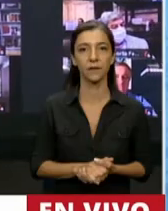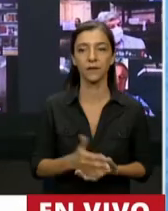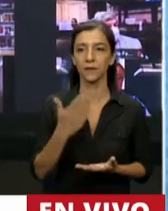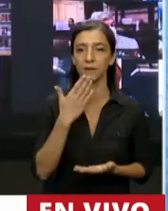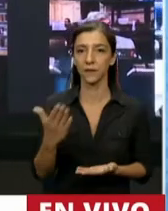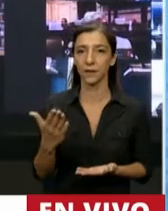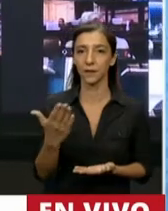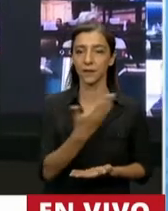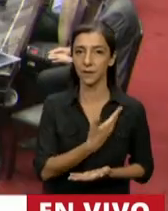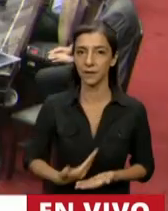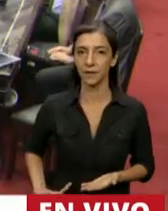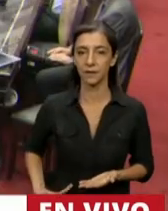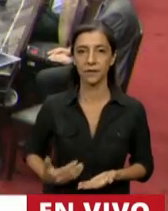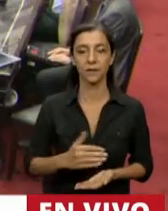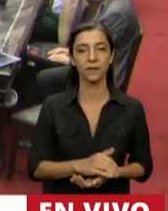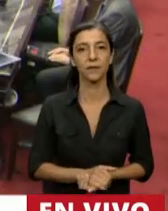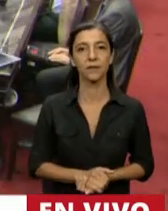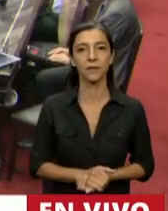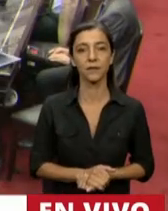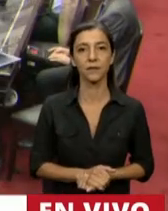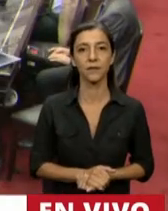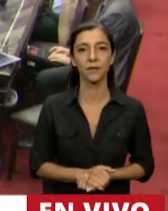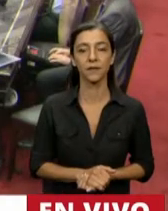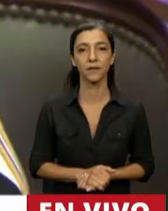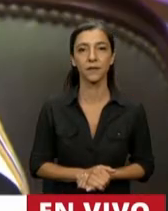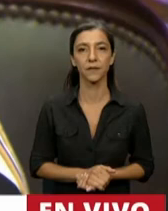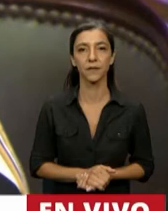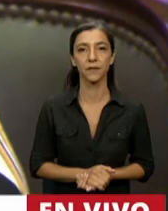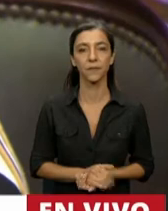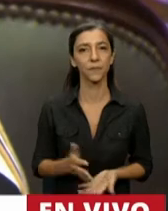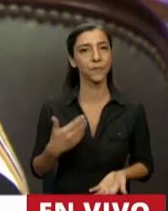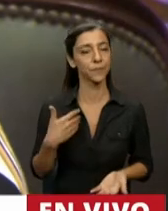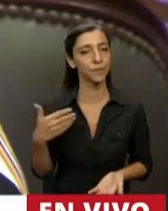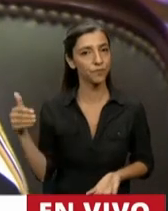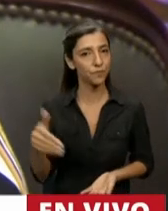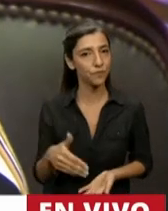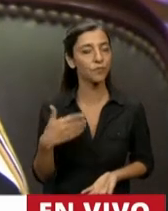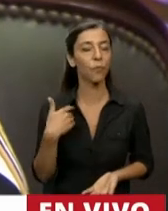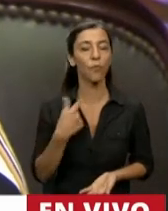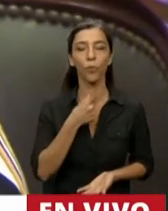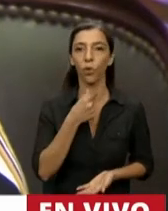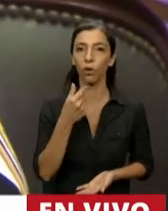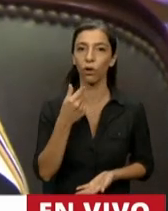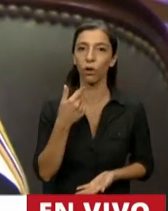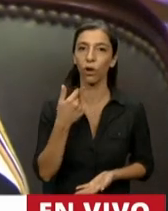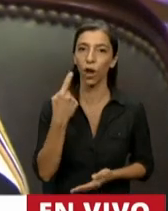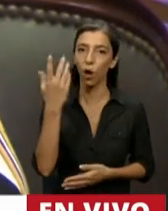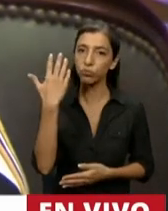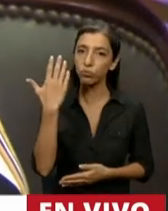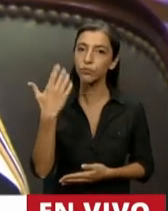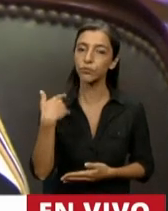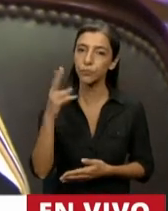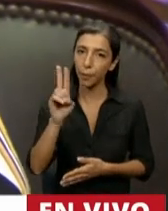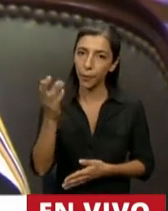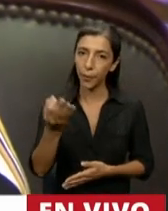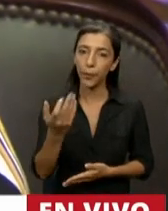Gracias, señora Presidente. Vengo a fundar una cuestión de privilegio contra el